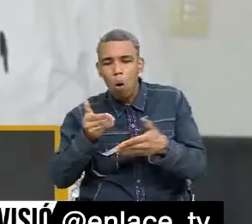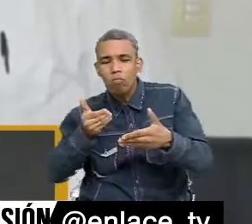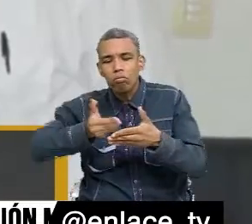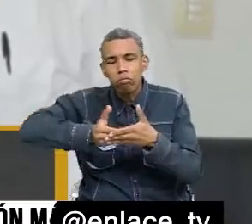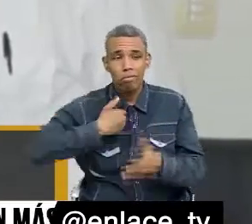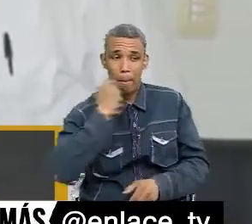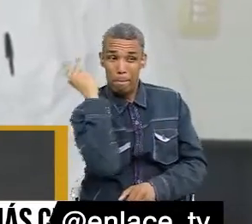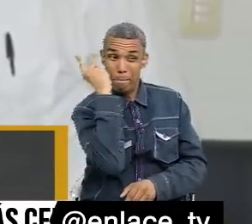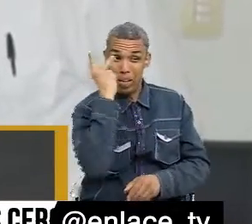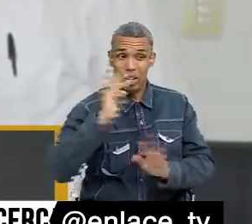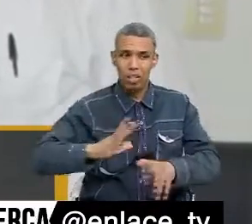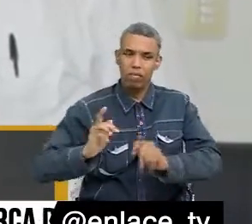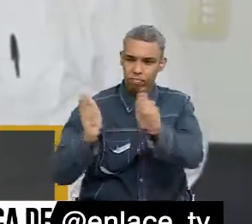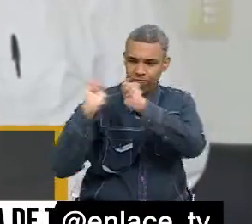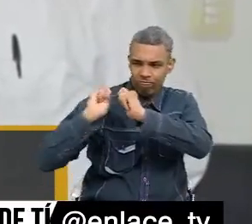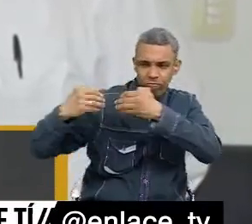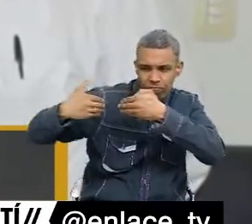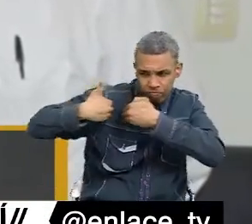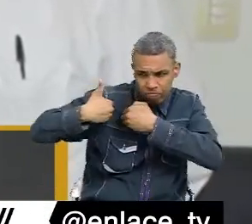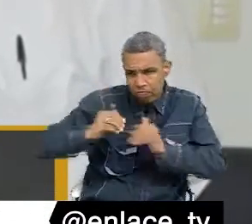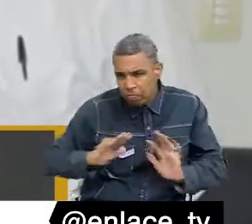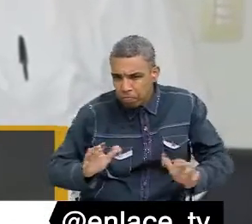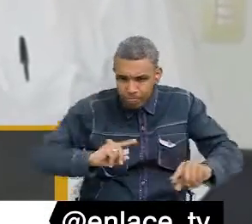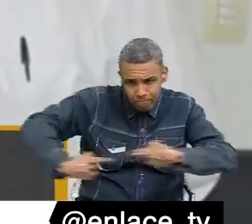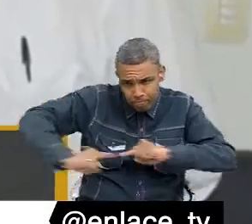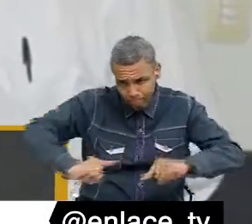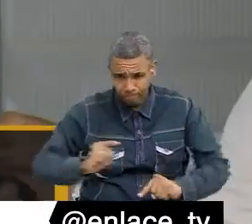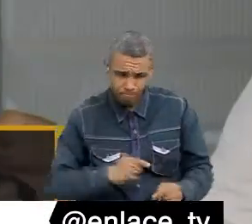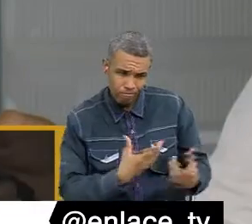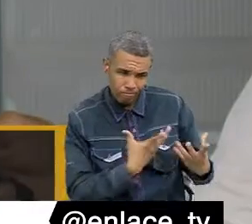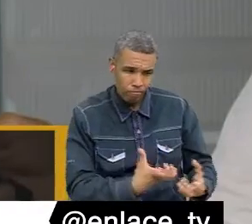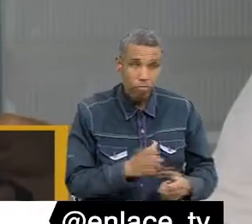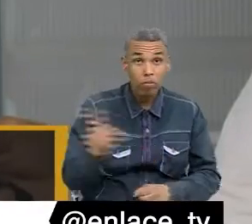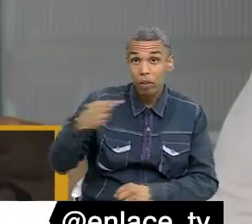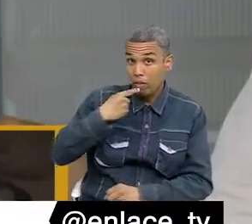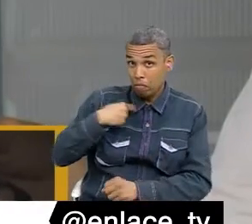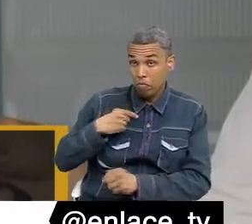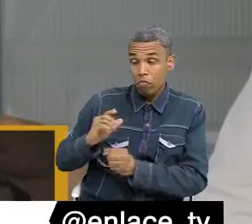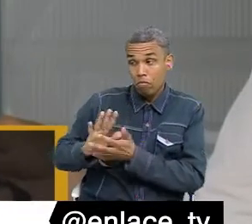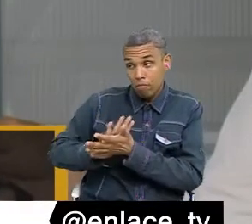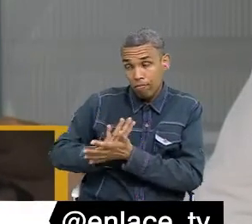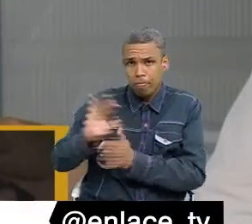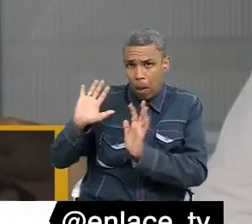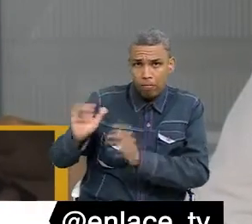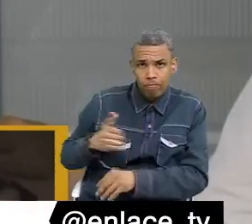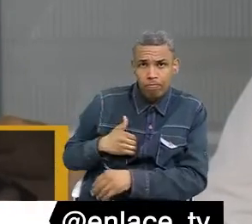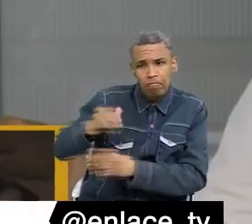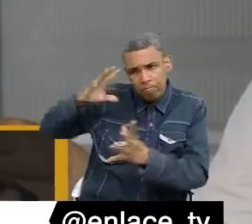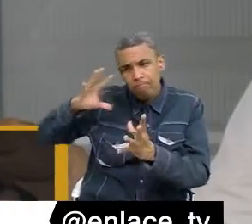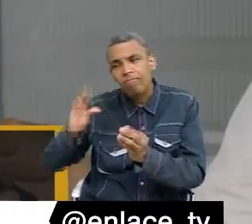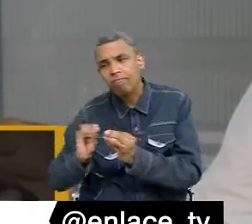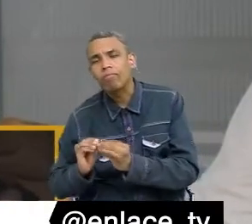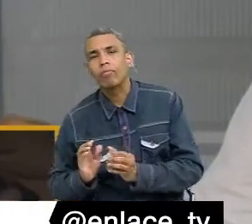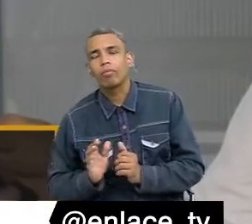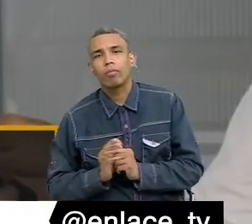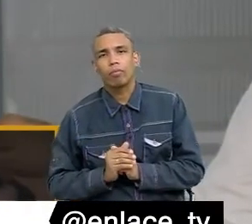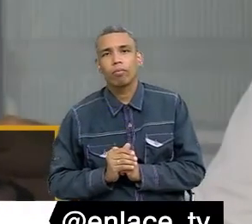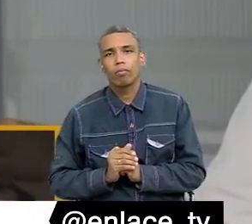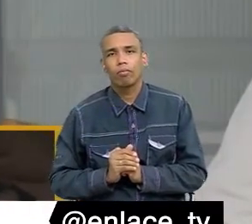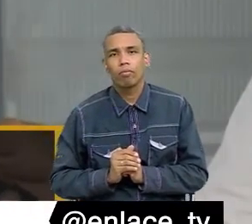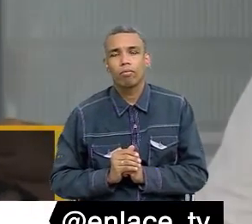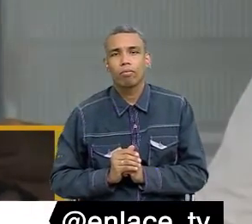que llegue un nuevo miembro del gobierno municipal a aportarle a este gobierno todos los elementos